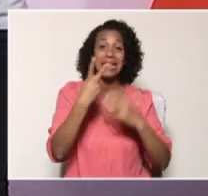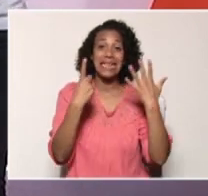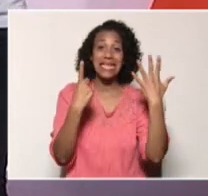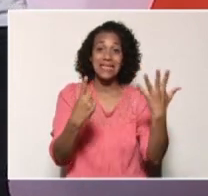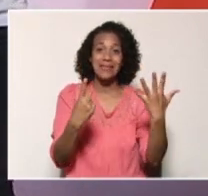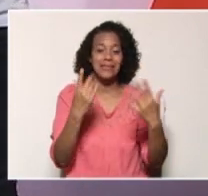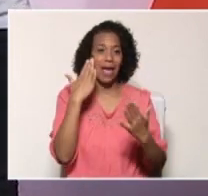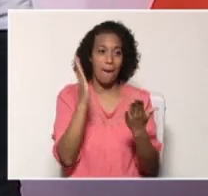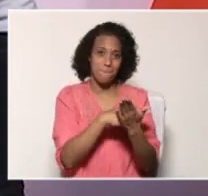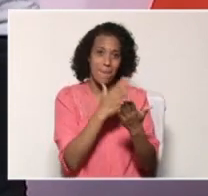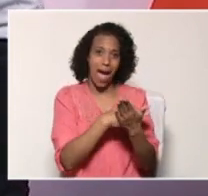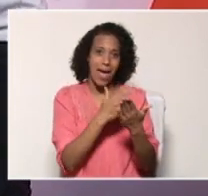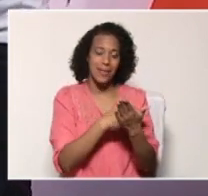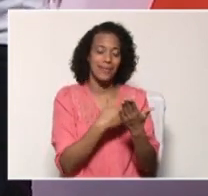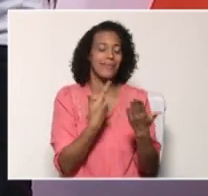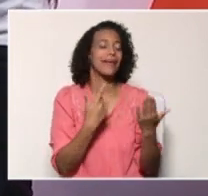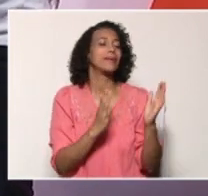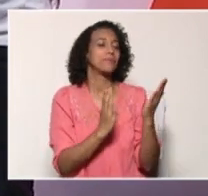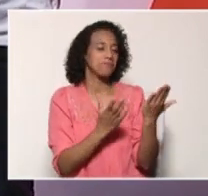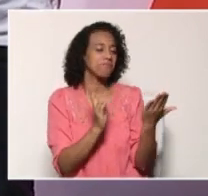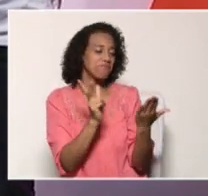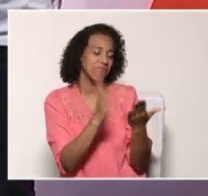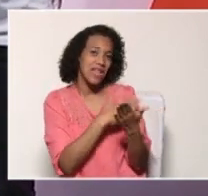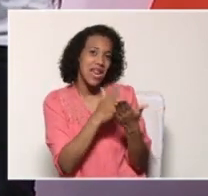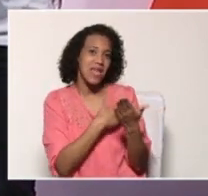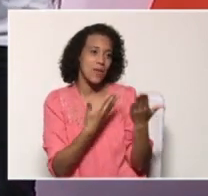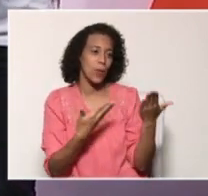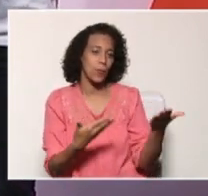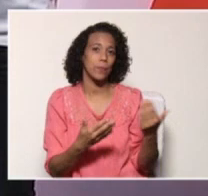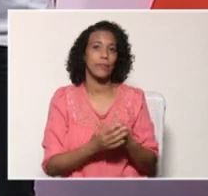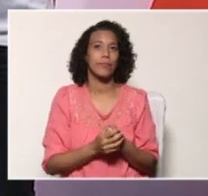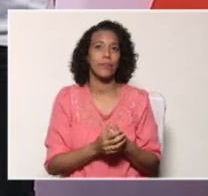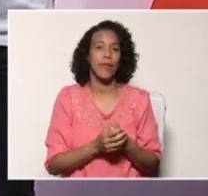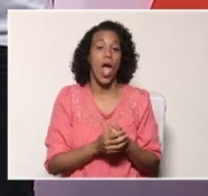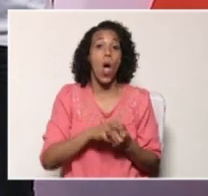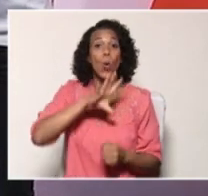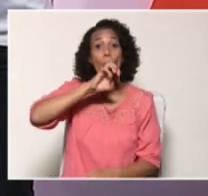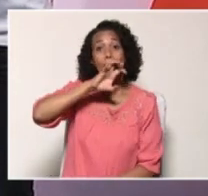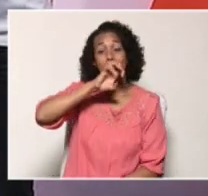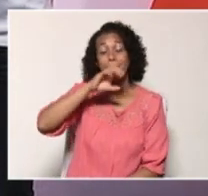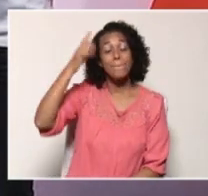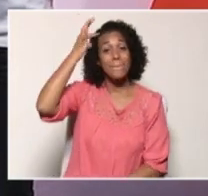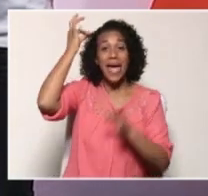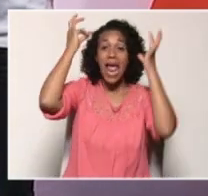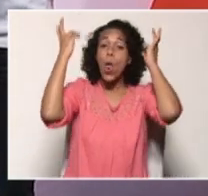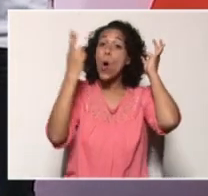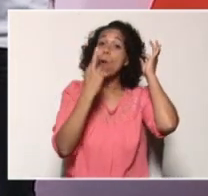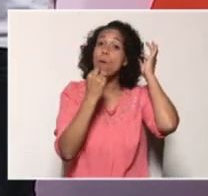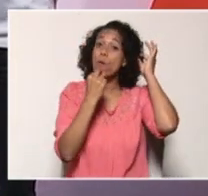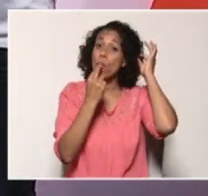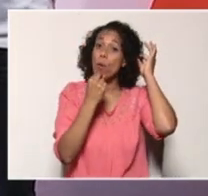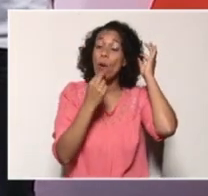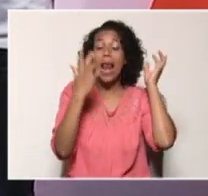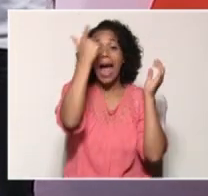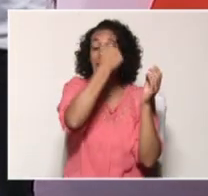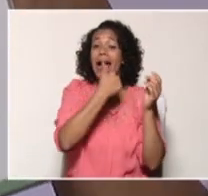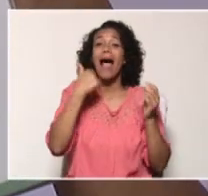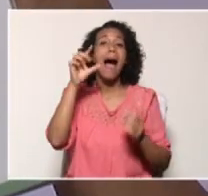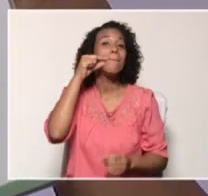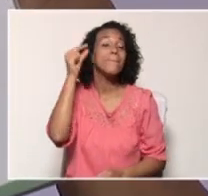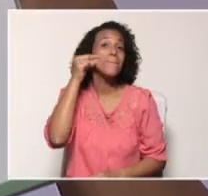26. Vamos a ver, Miriam, si la familia lo puede hacer en casa. Con el pelo rojo, la cara